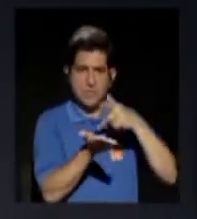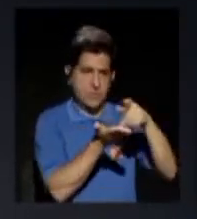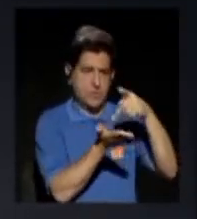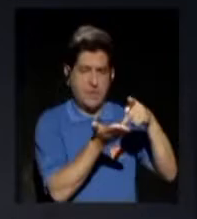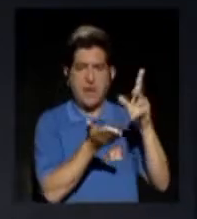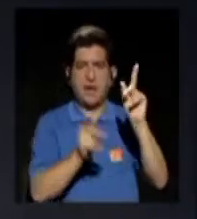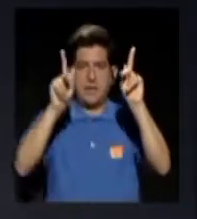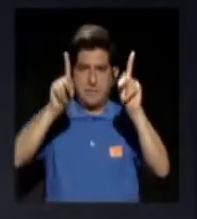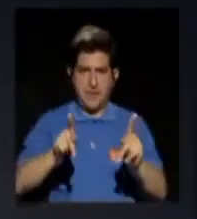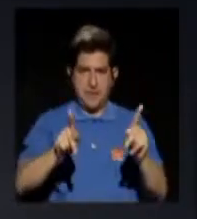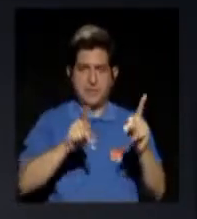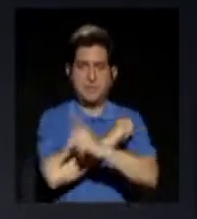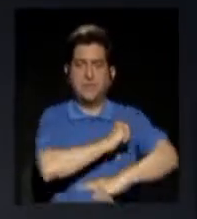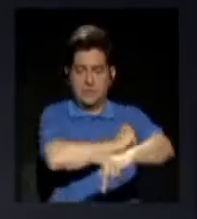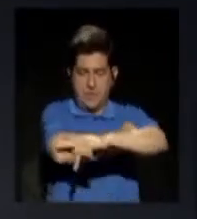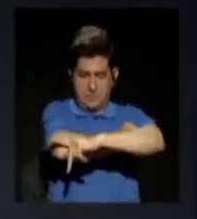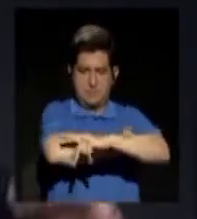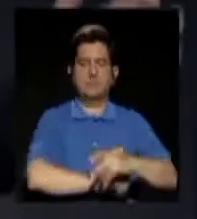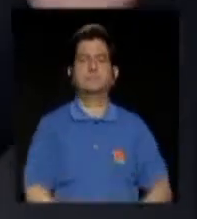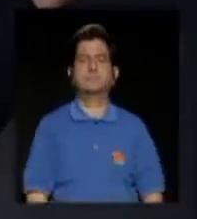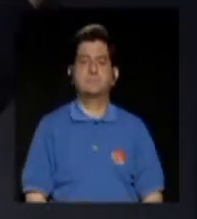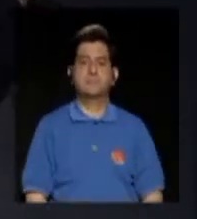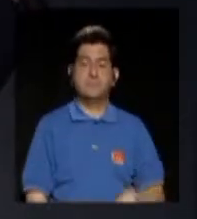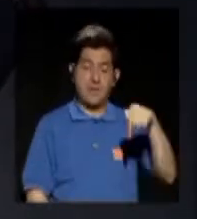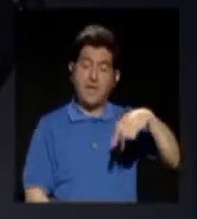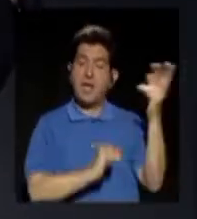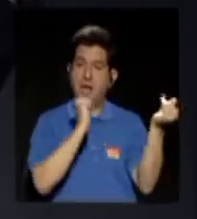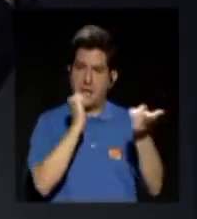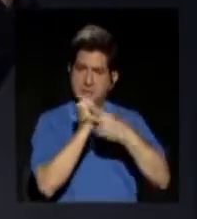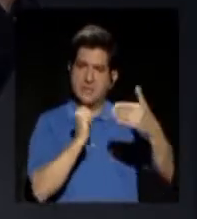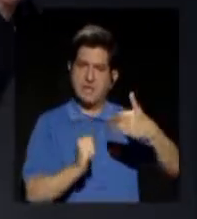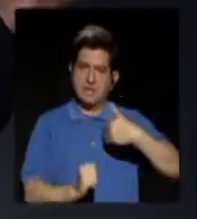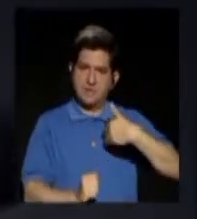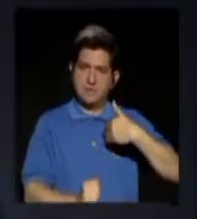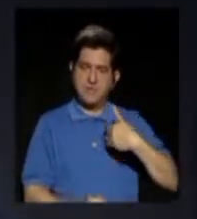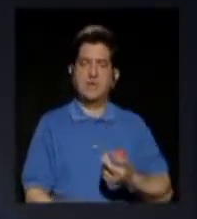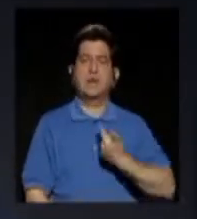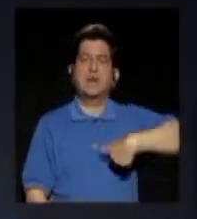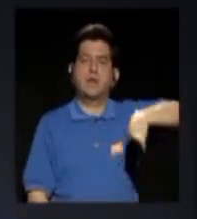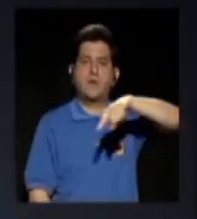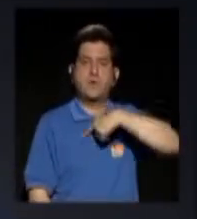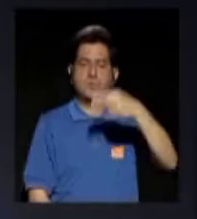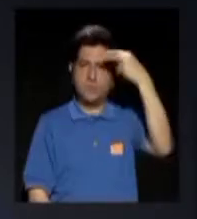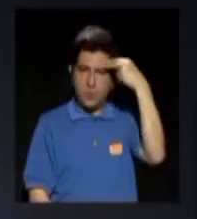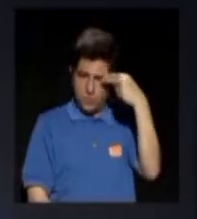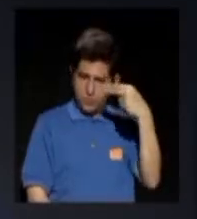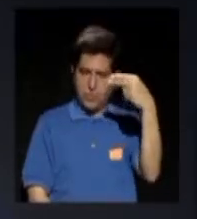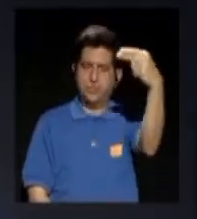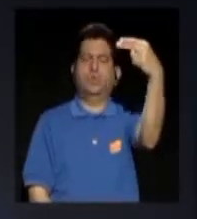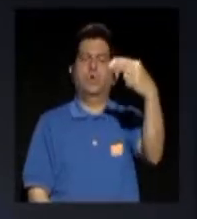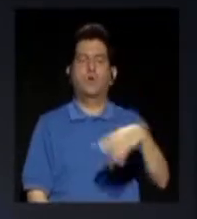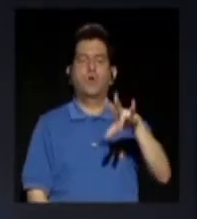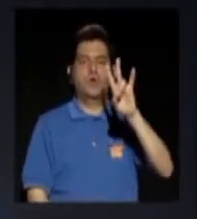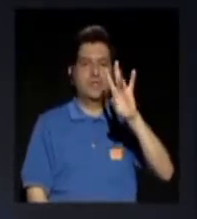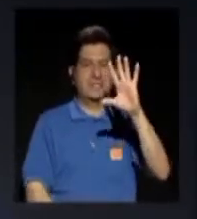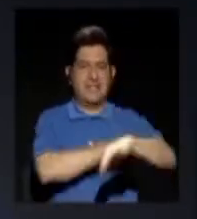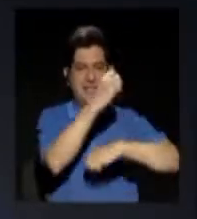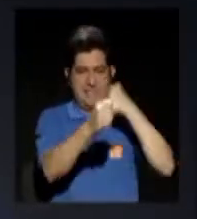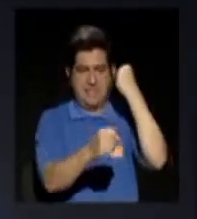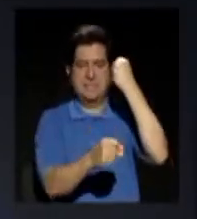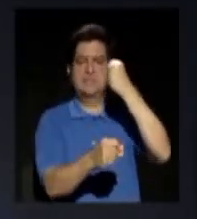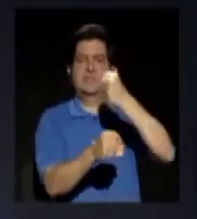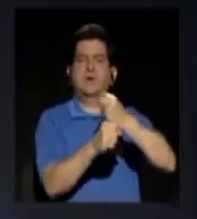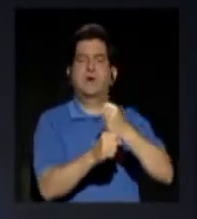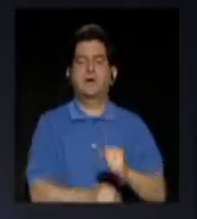los habitantes de este país, y en esta ocasión tenemos que rendir homenaje al 75